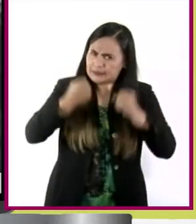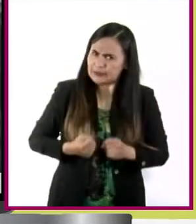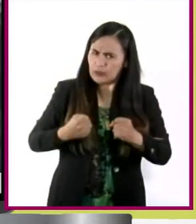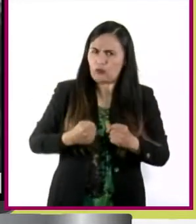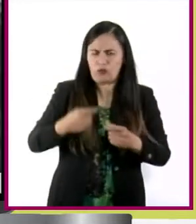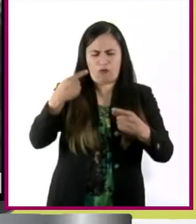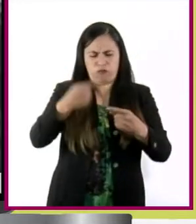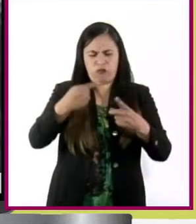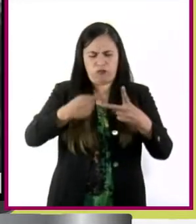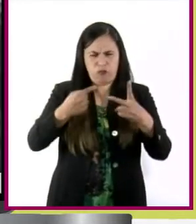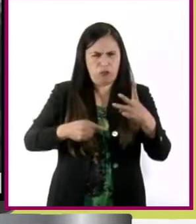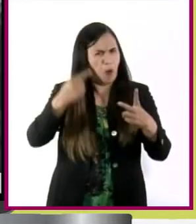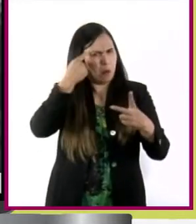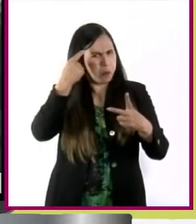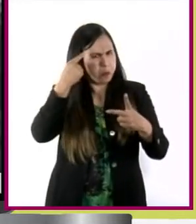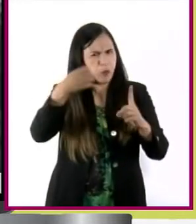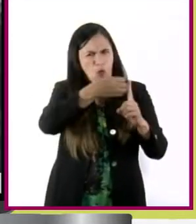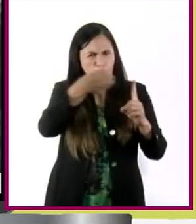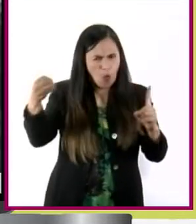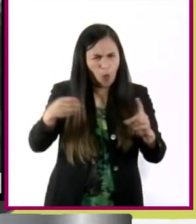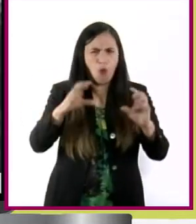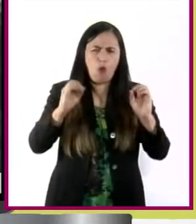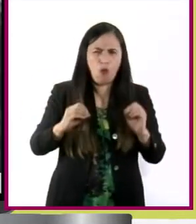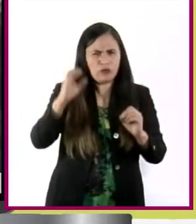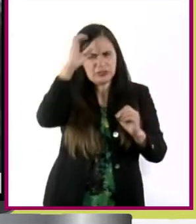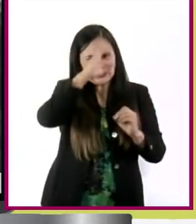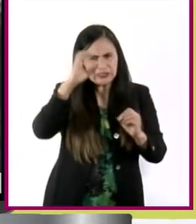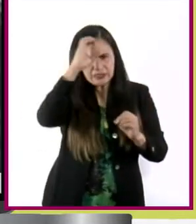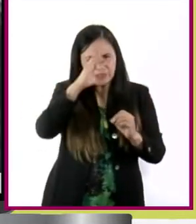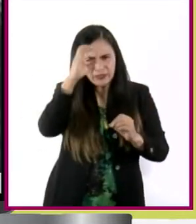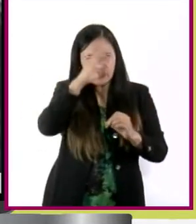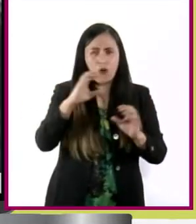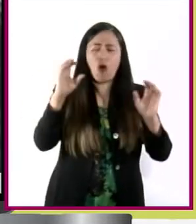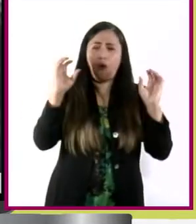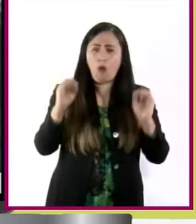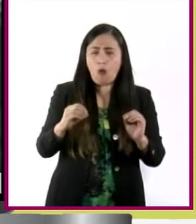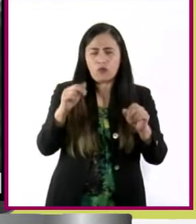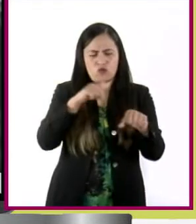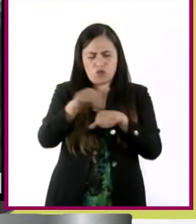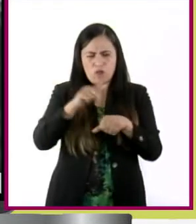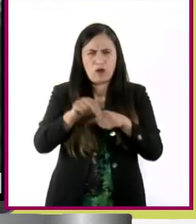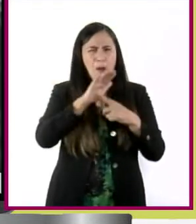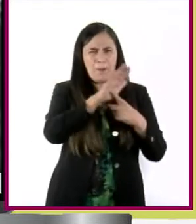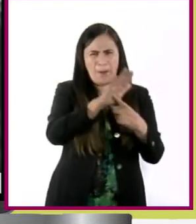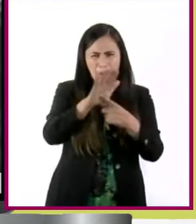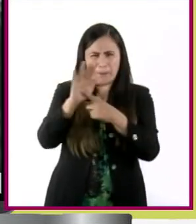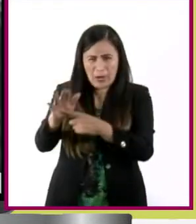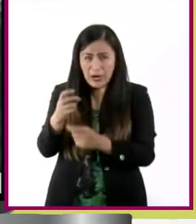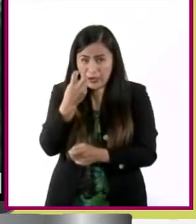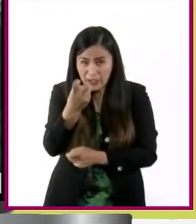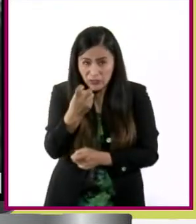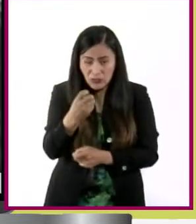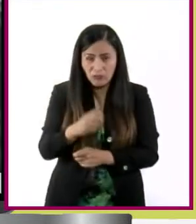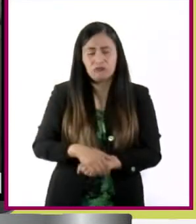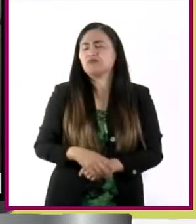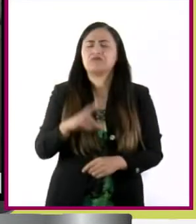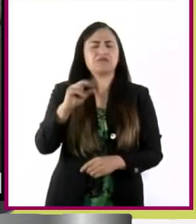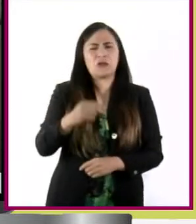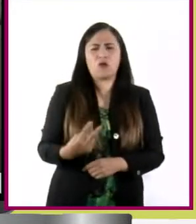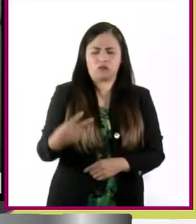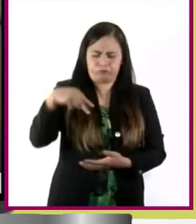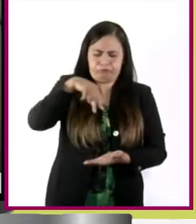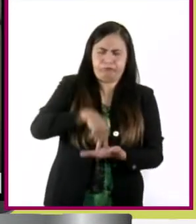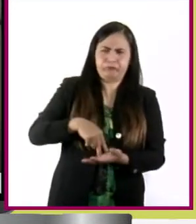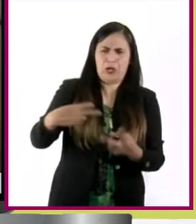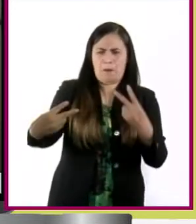argumentos muy lógicos o muy científicos o de ofrecer números, sino que también convencemos a los demás por cómo nos vemos,